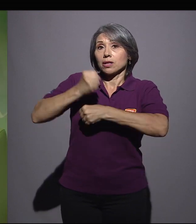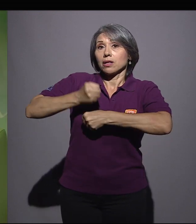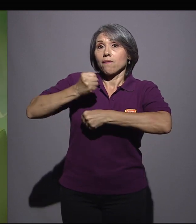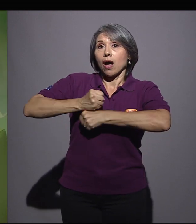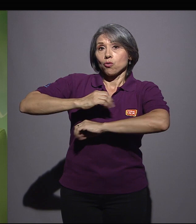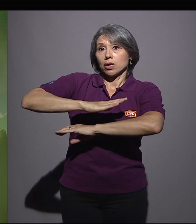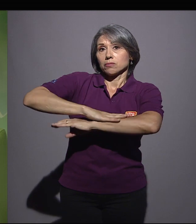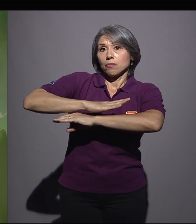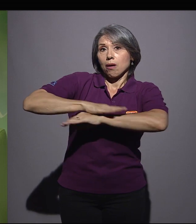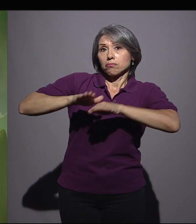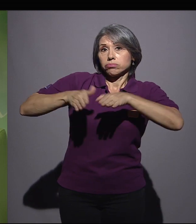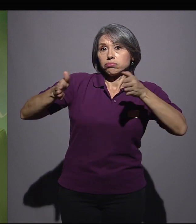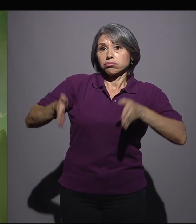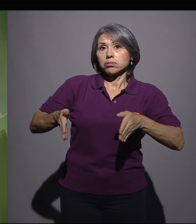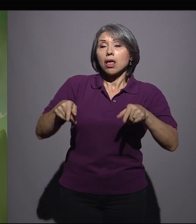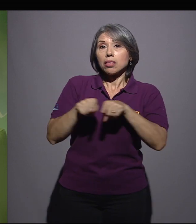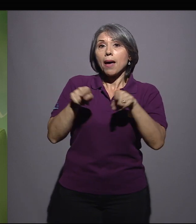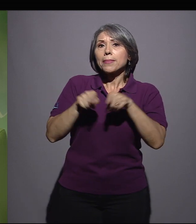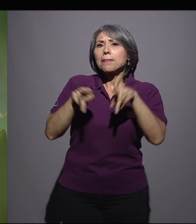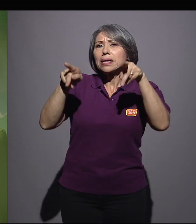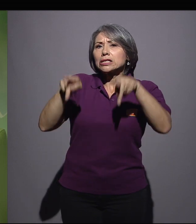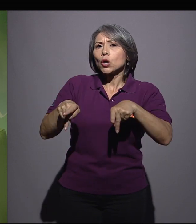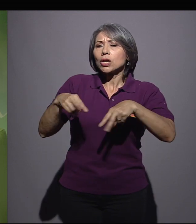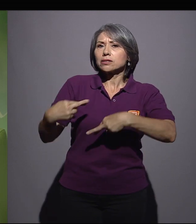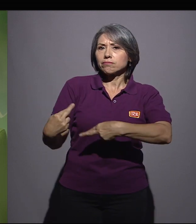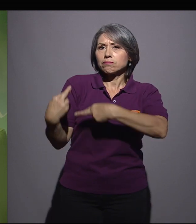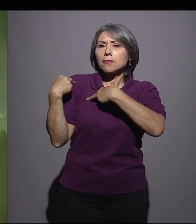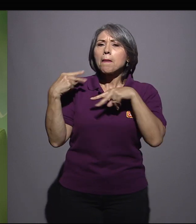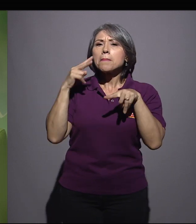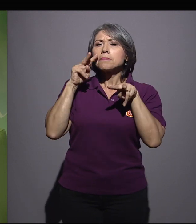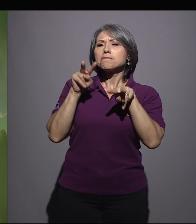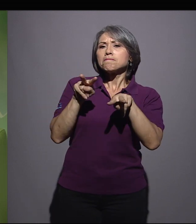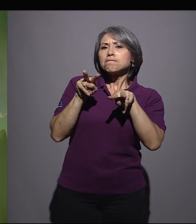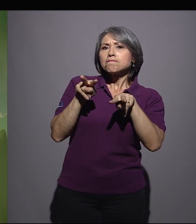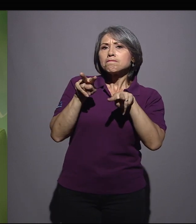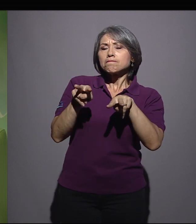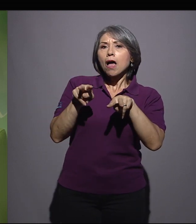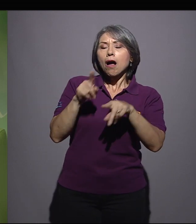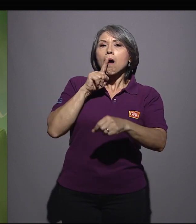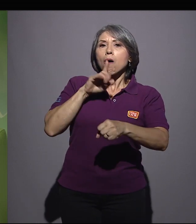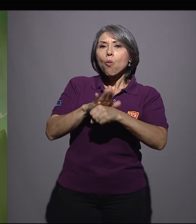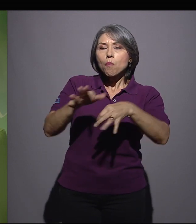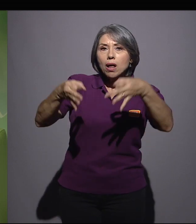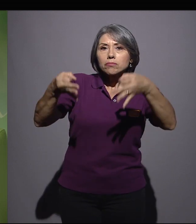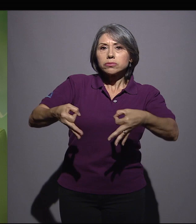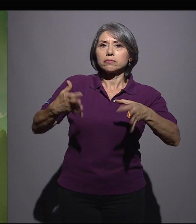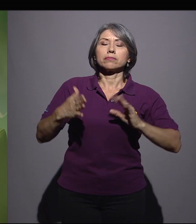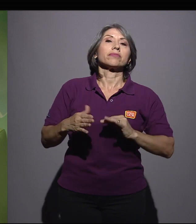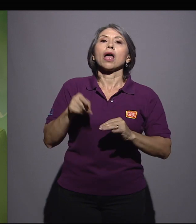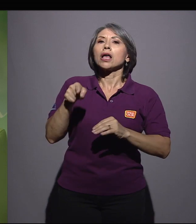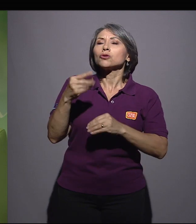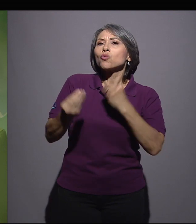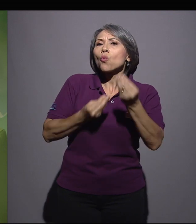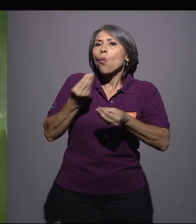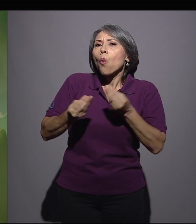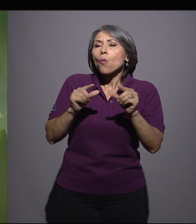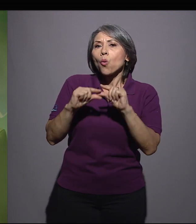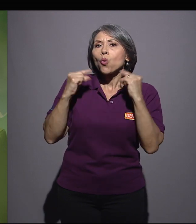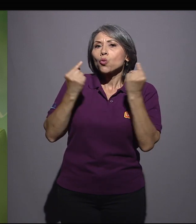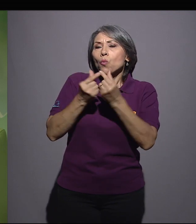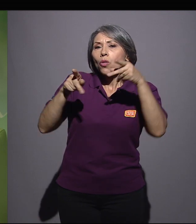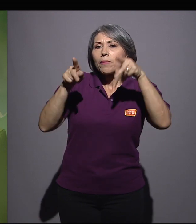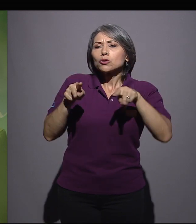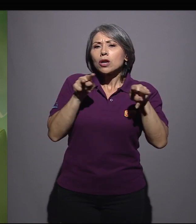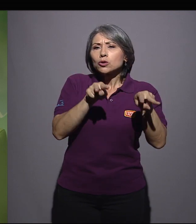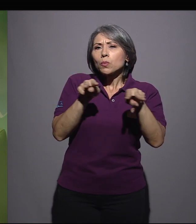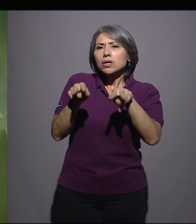que también hay personas encargadas de vigilar que eso se cumpla. ¿Cómo va a funcionar también estos grupos de personas observadoras,